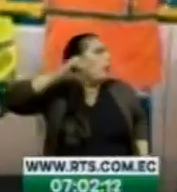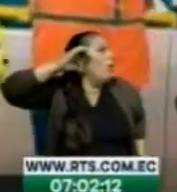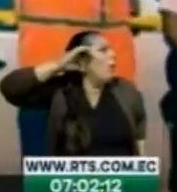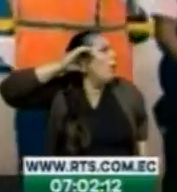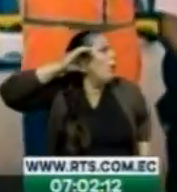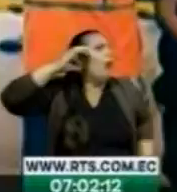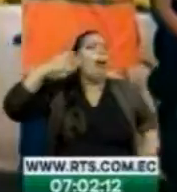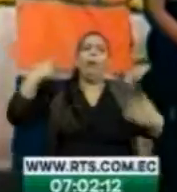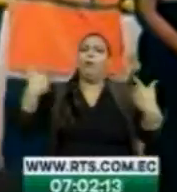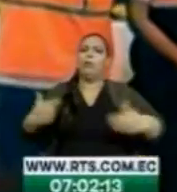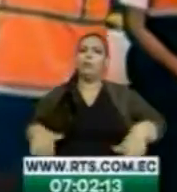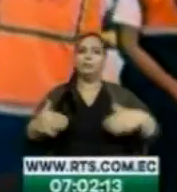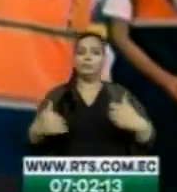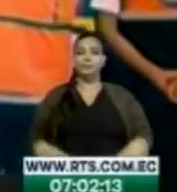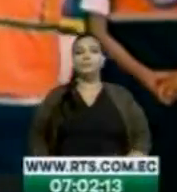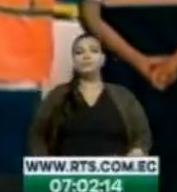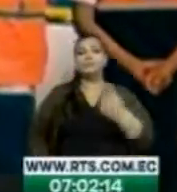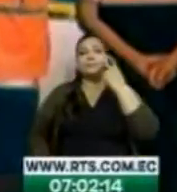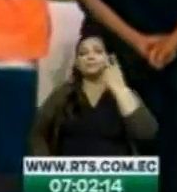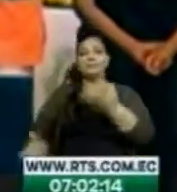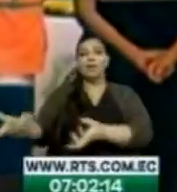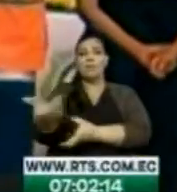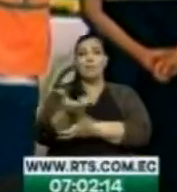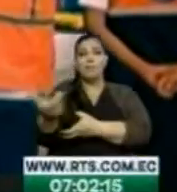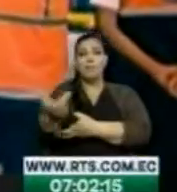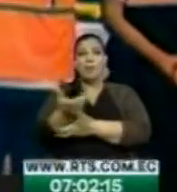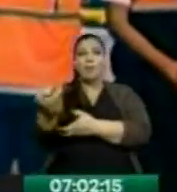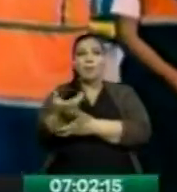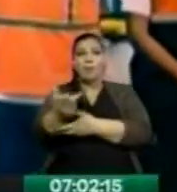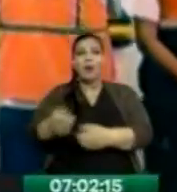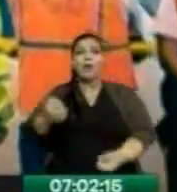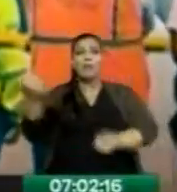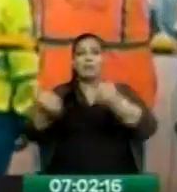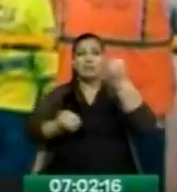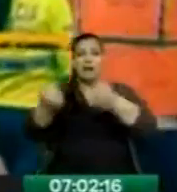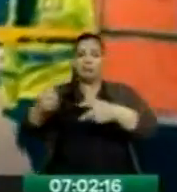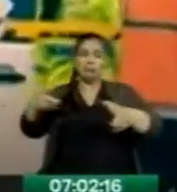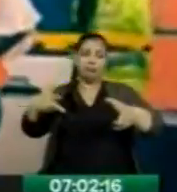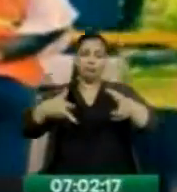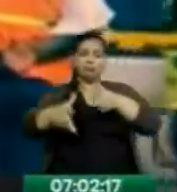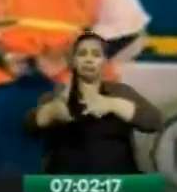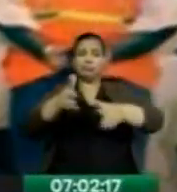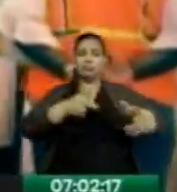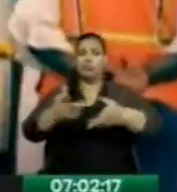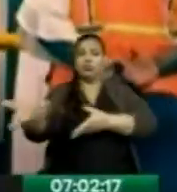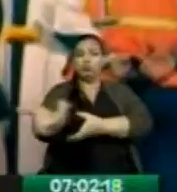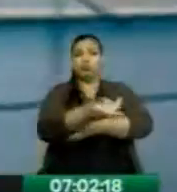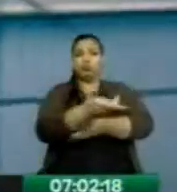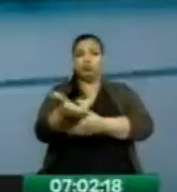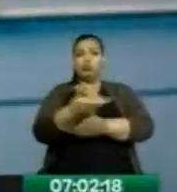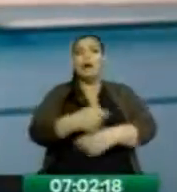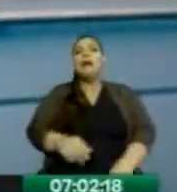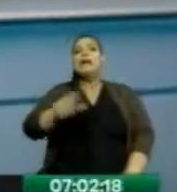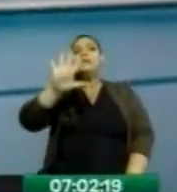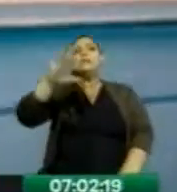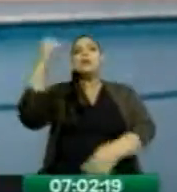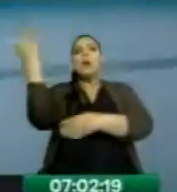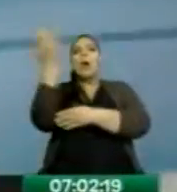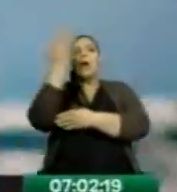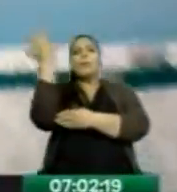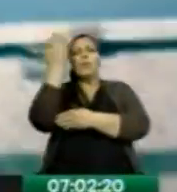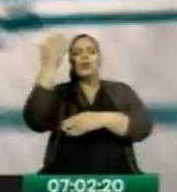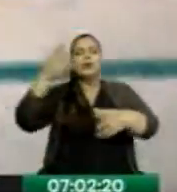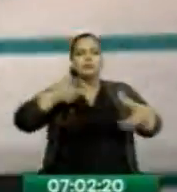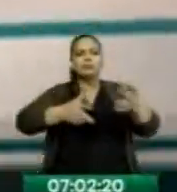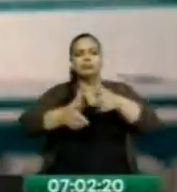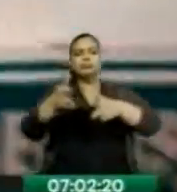del benemérito Cuerpo de Bomberos, además personal de criminalística de la Policía Nacional, trabajaron en esta emergencia que dejó como